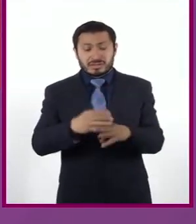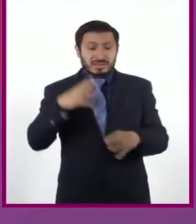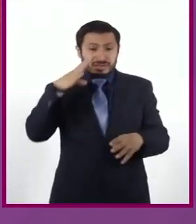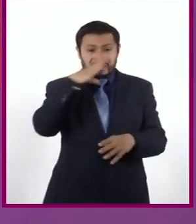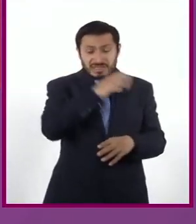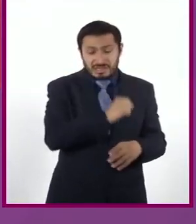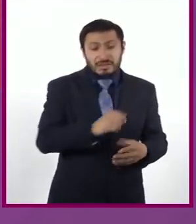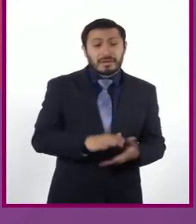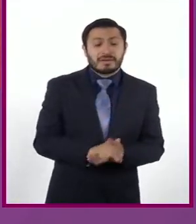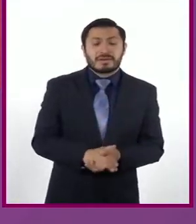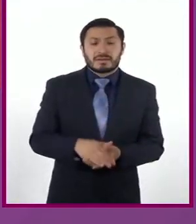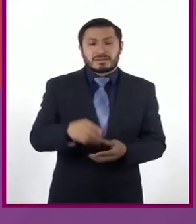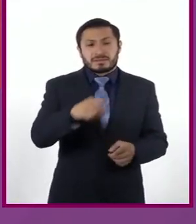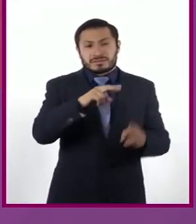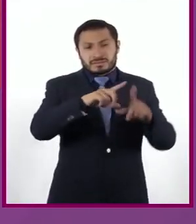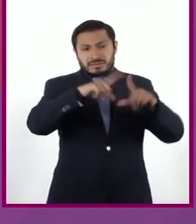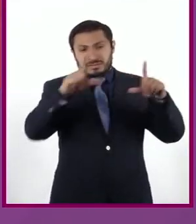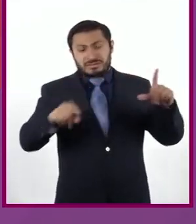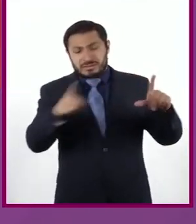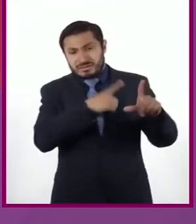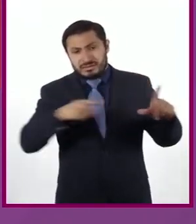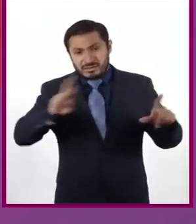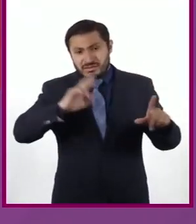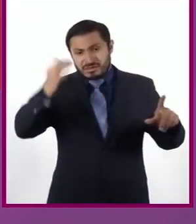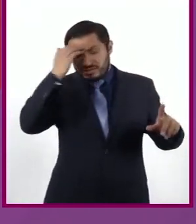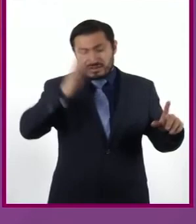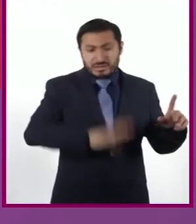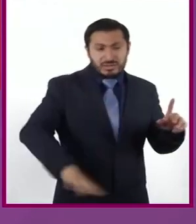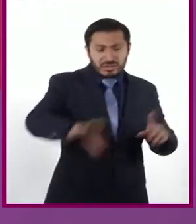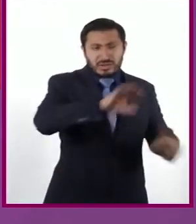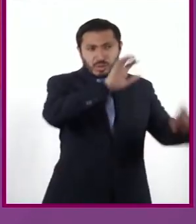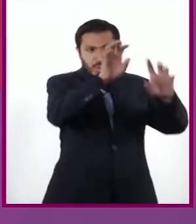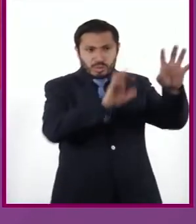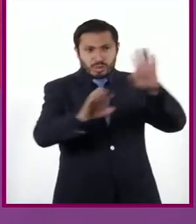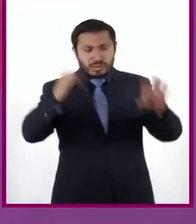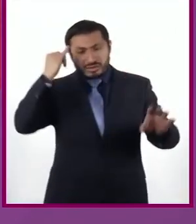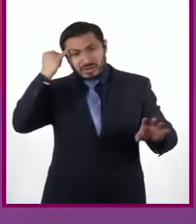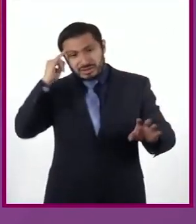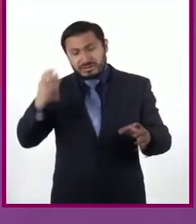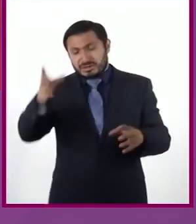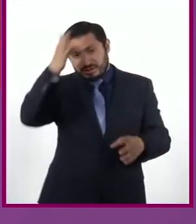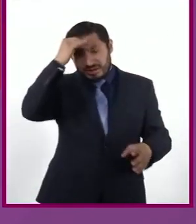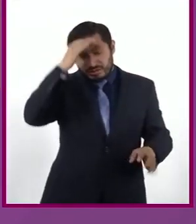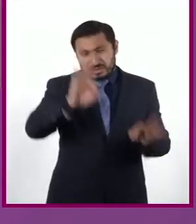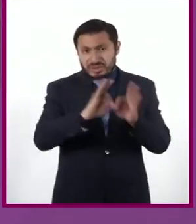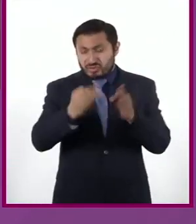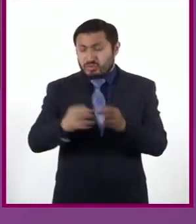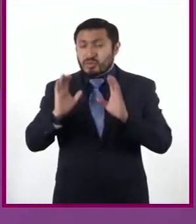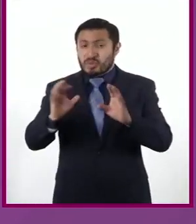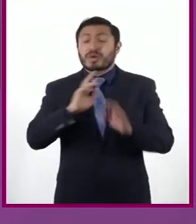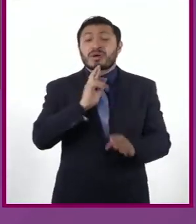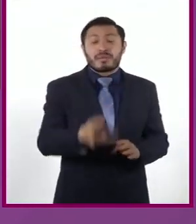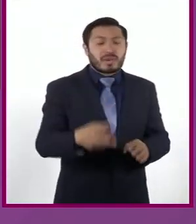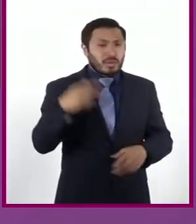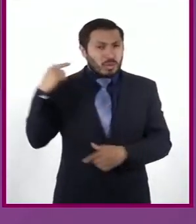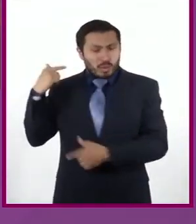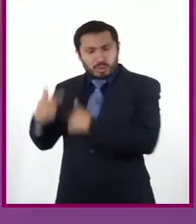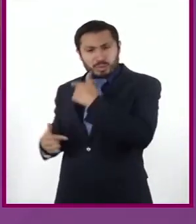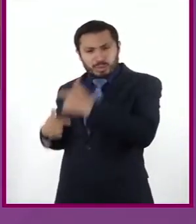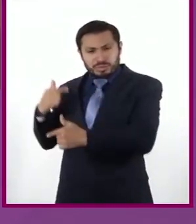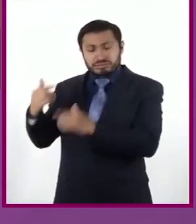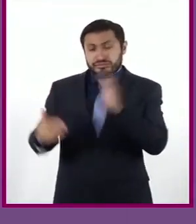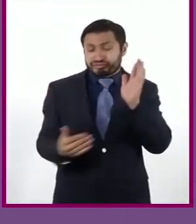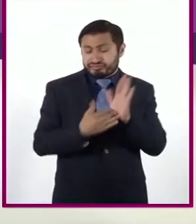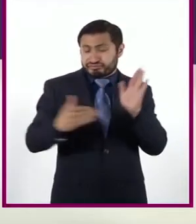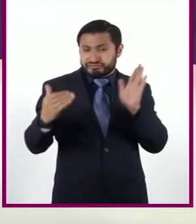reconocer sus territorios y aprender de sus alternativas derivadas de estrategias adaptativas mejoradas probadas a lo largo de milenios.